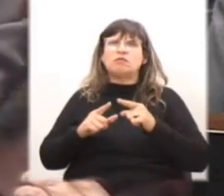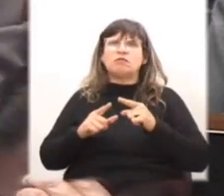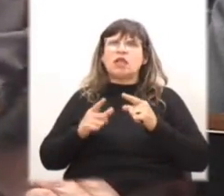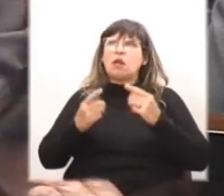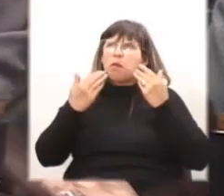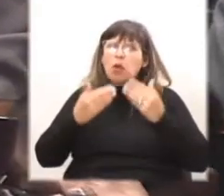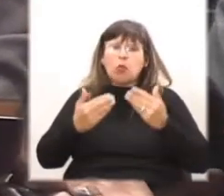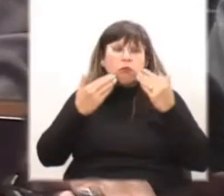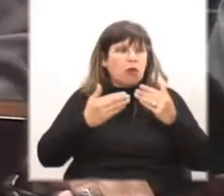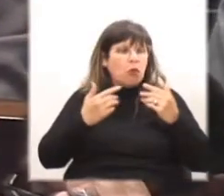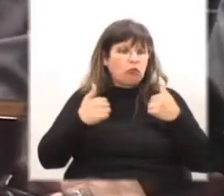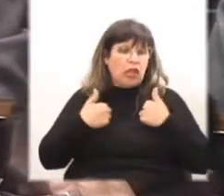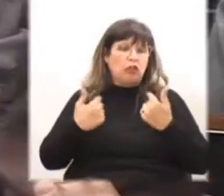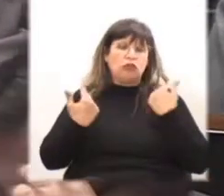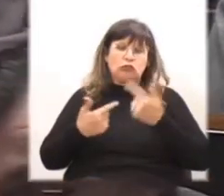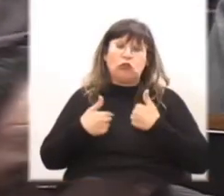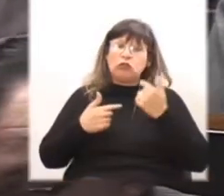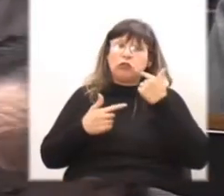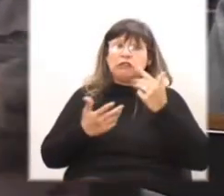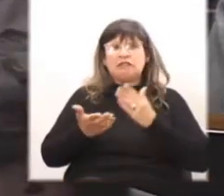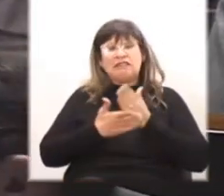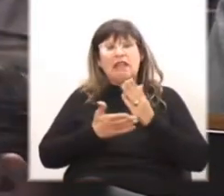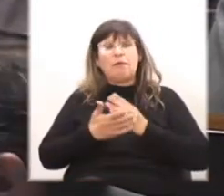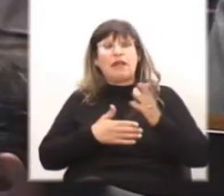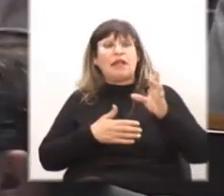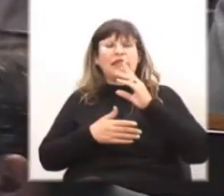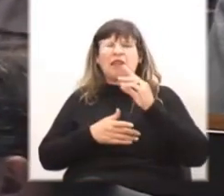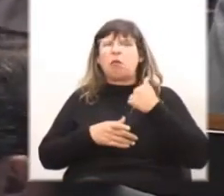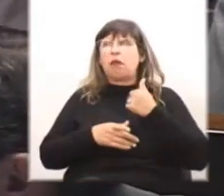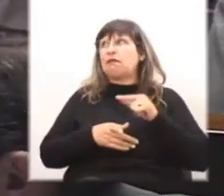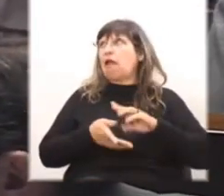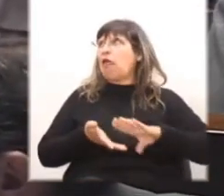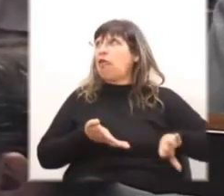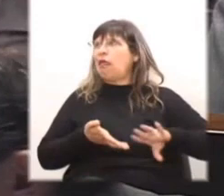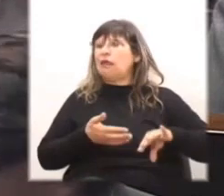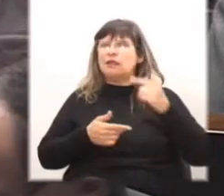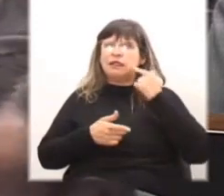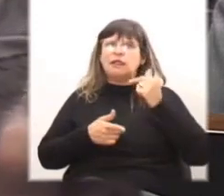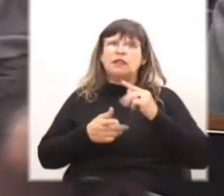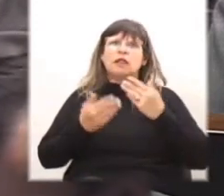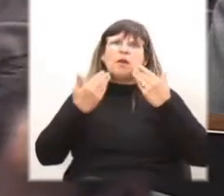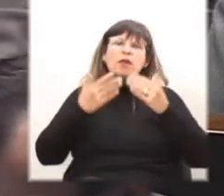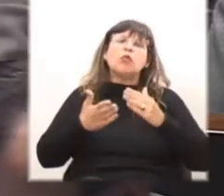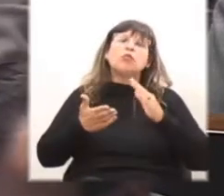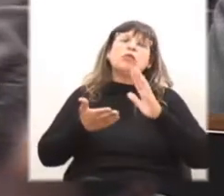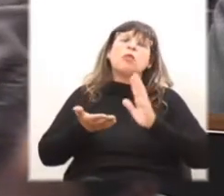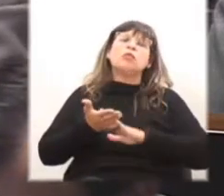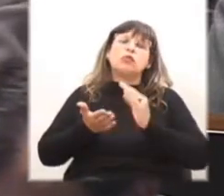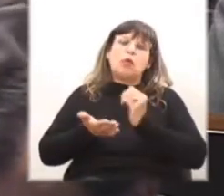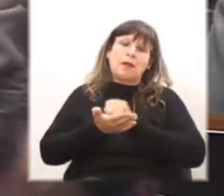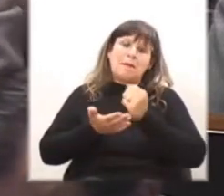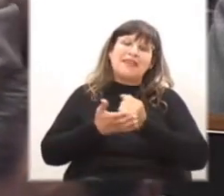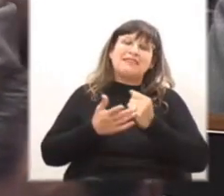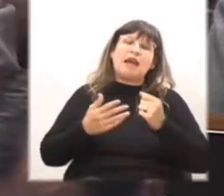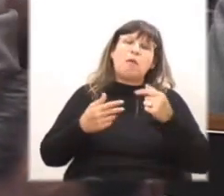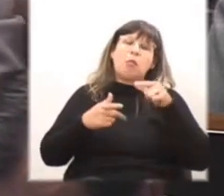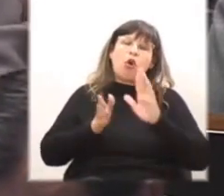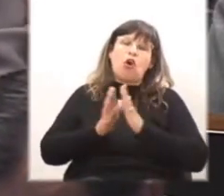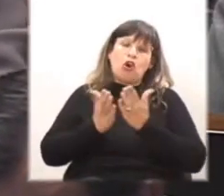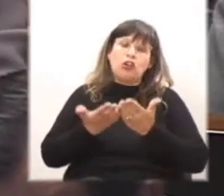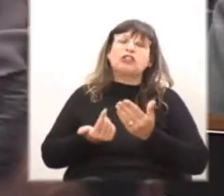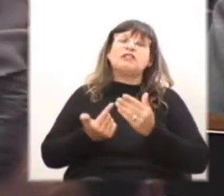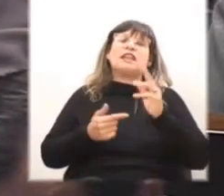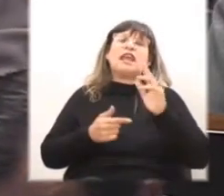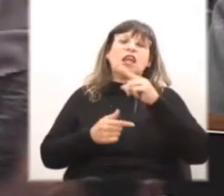y siempre se tornan evasivas. Preguntamos sobre los pasaportes rusos y el ministro nos dice que Cancillería no